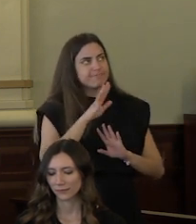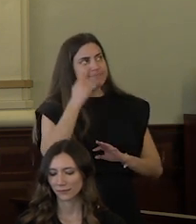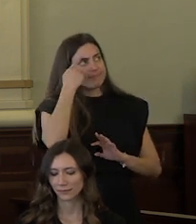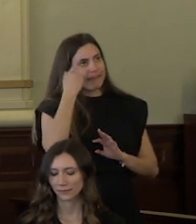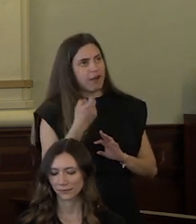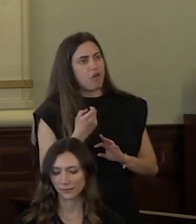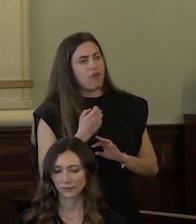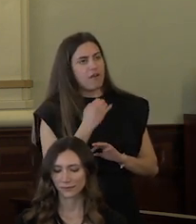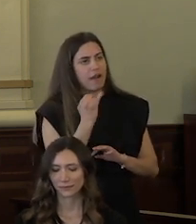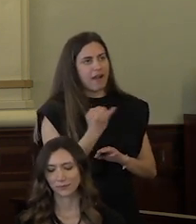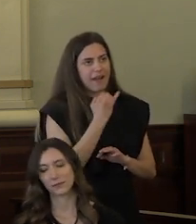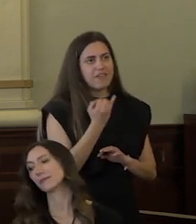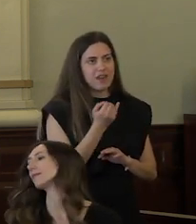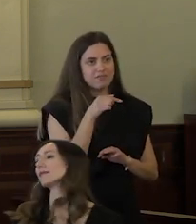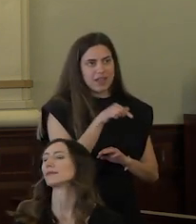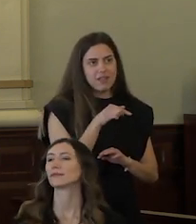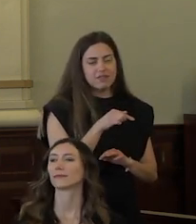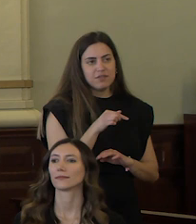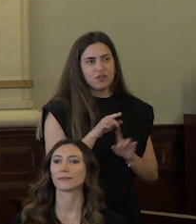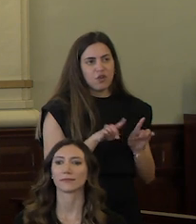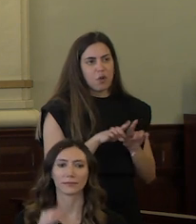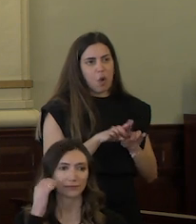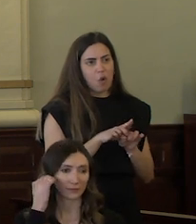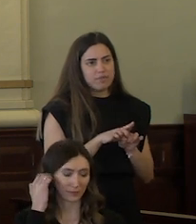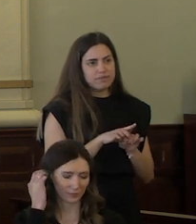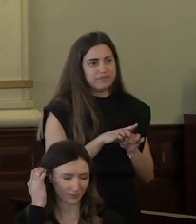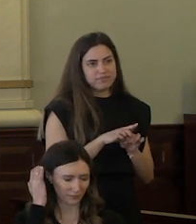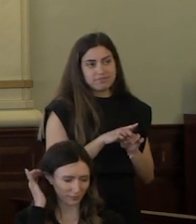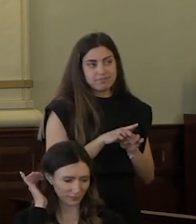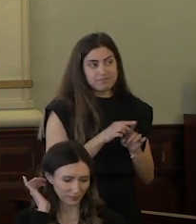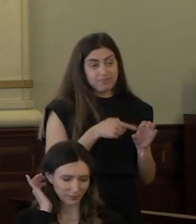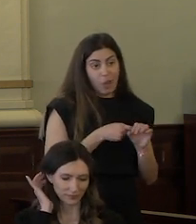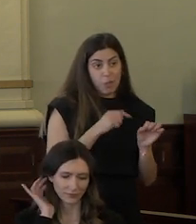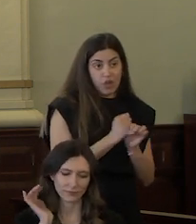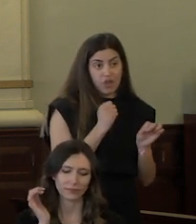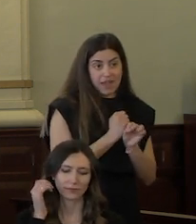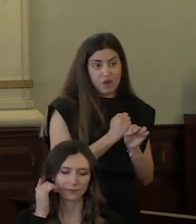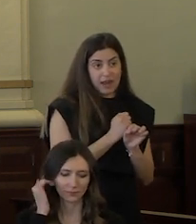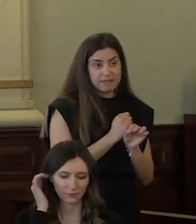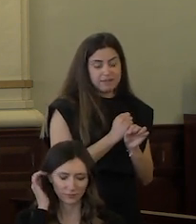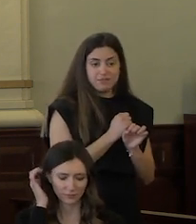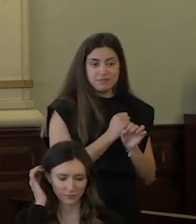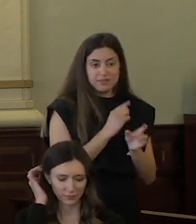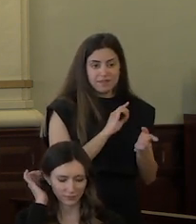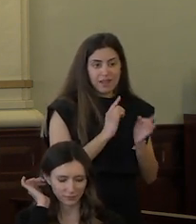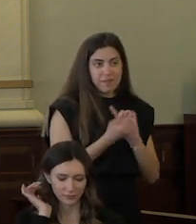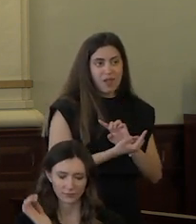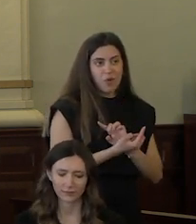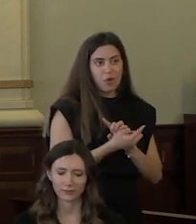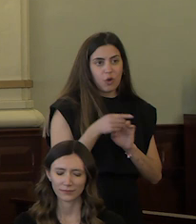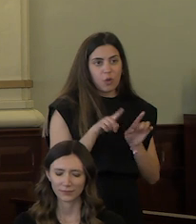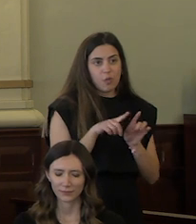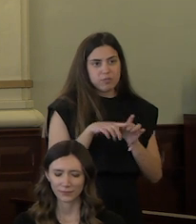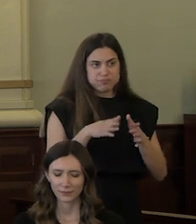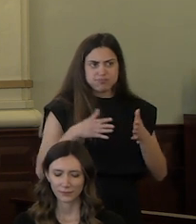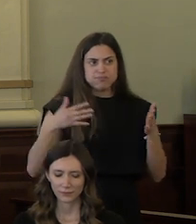sido un digno merecedor en esa carrera de relevo de darlo ahora en un trecho más avanzado,